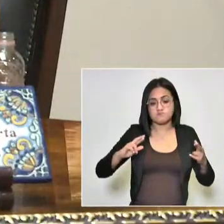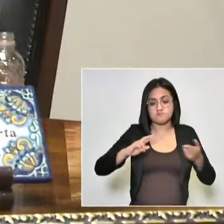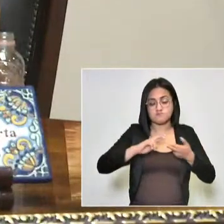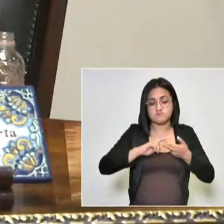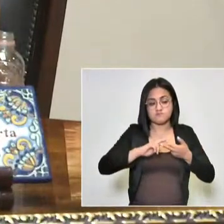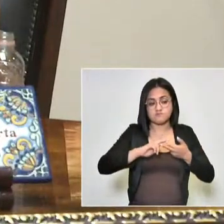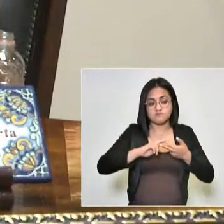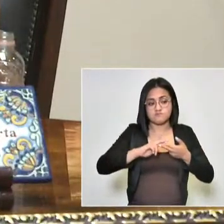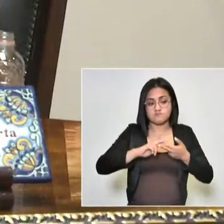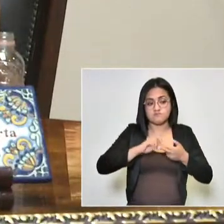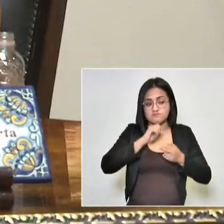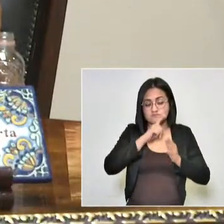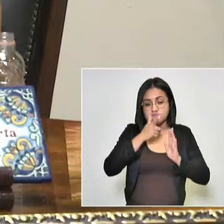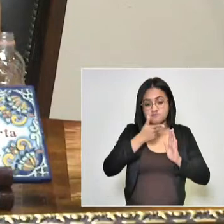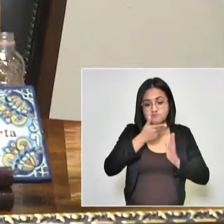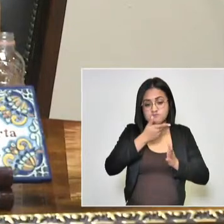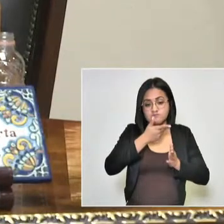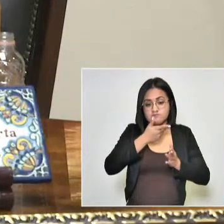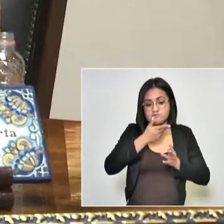son